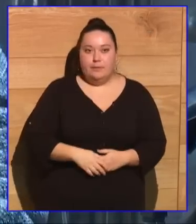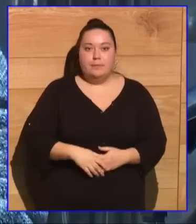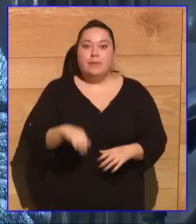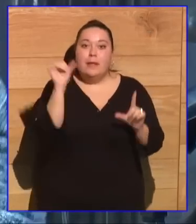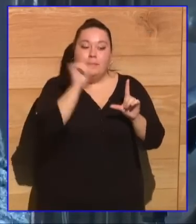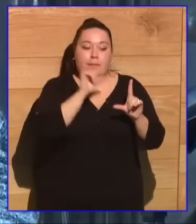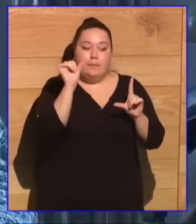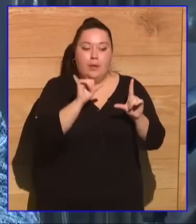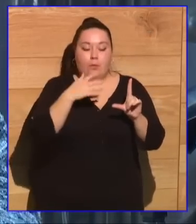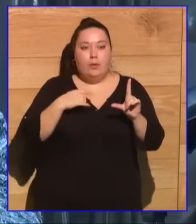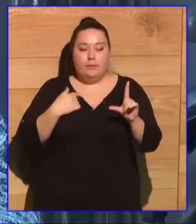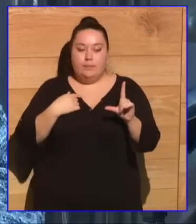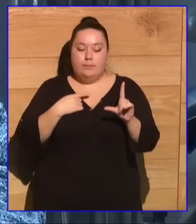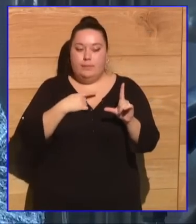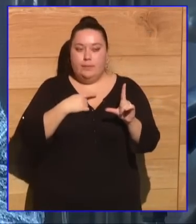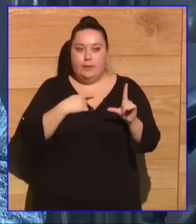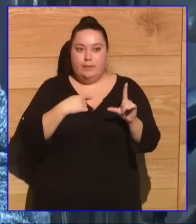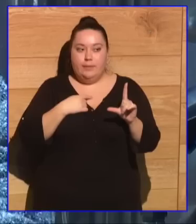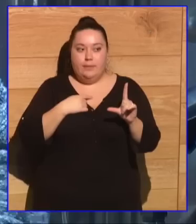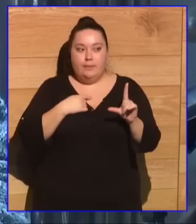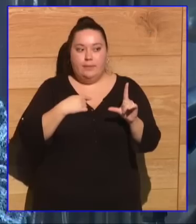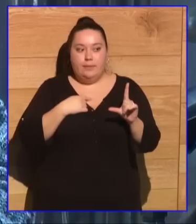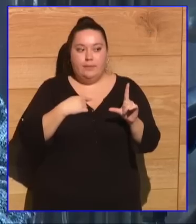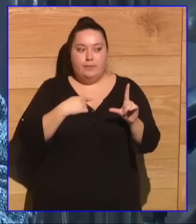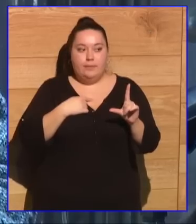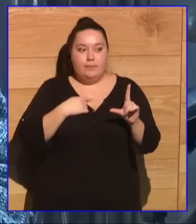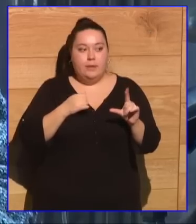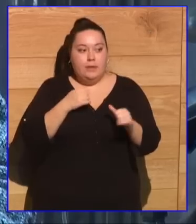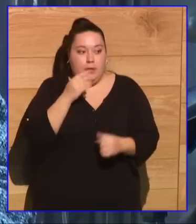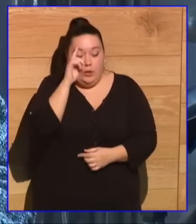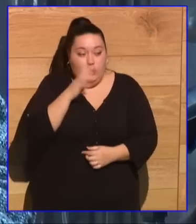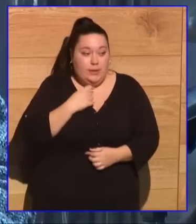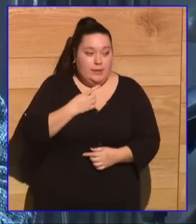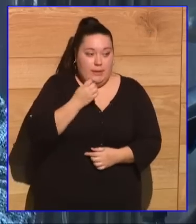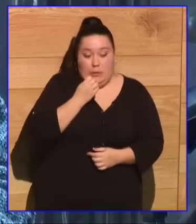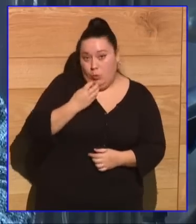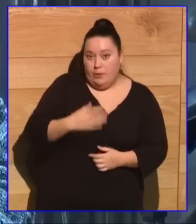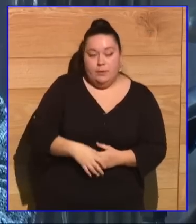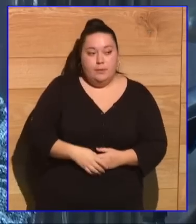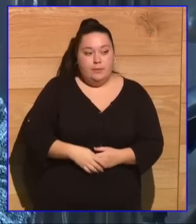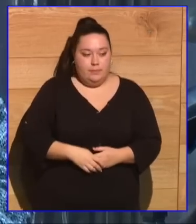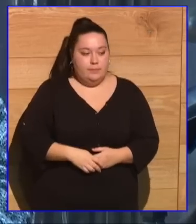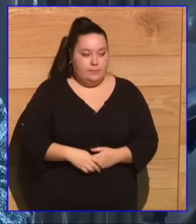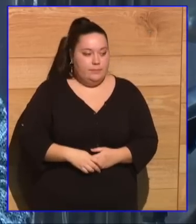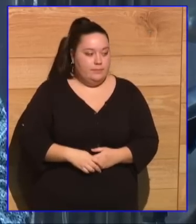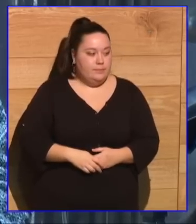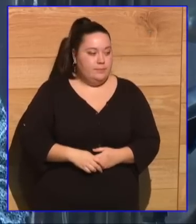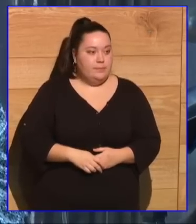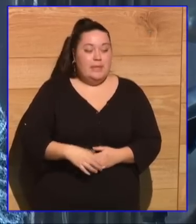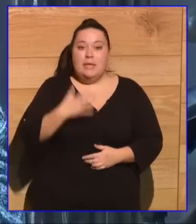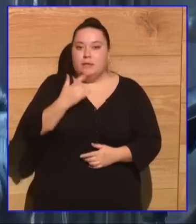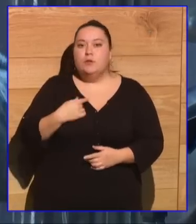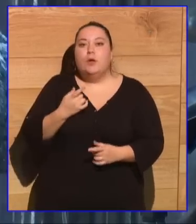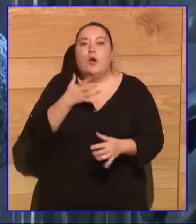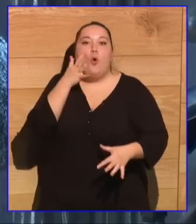esta película es 3 anuncios en las afueras, que no sé si os gusta, me vuelve loco esa peli. Sí, está muy bien. Y realmente en cuanto alguien se empieza a